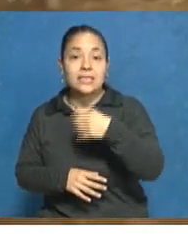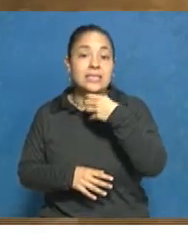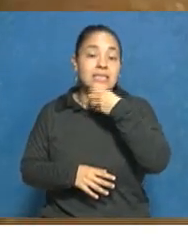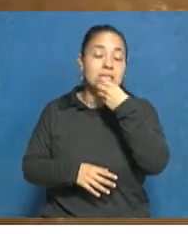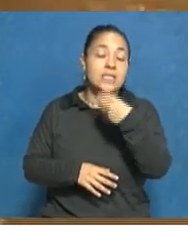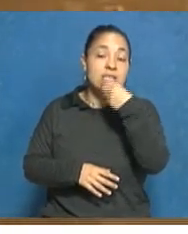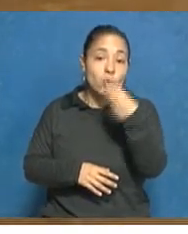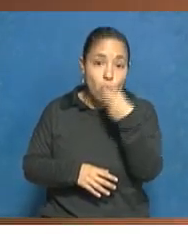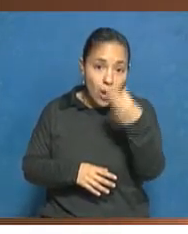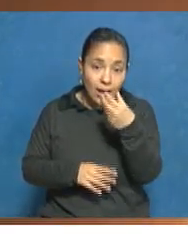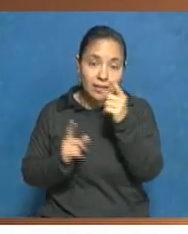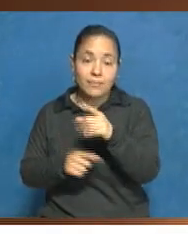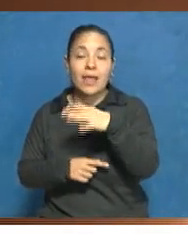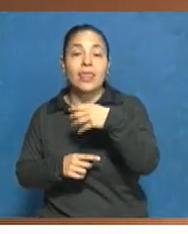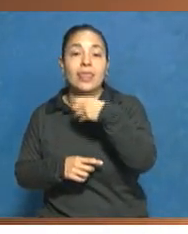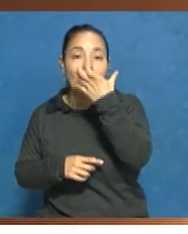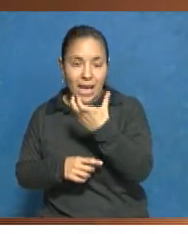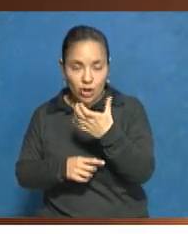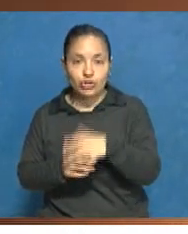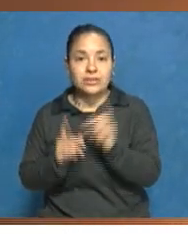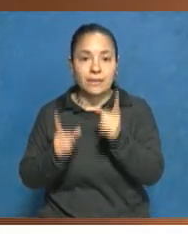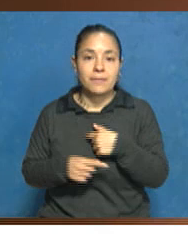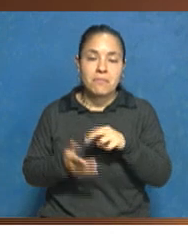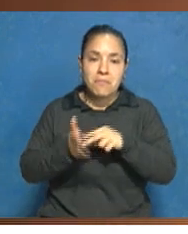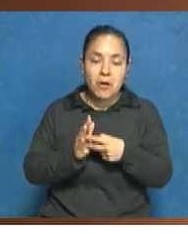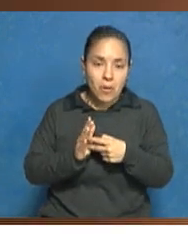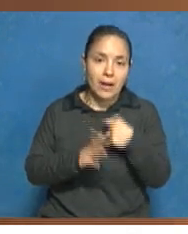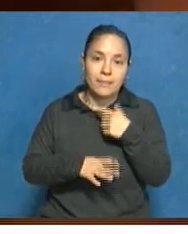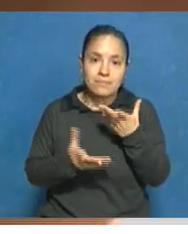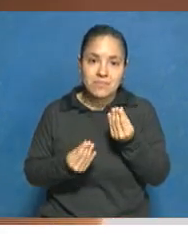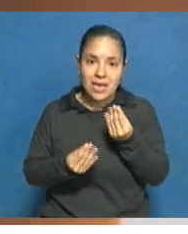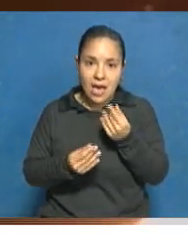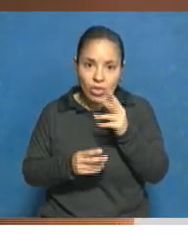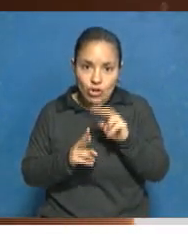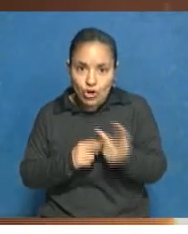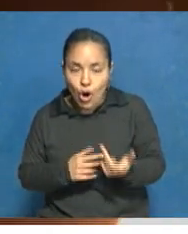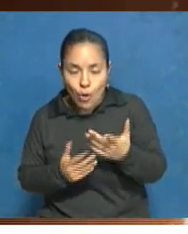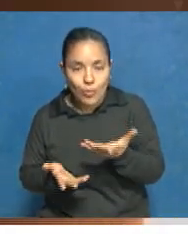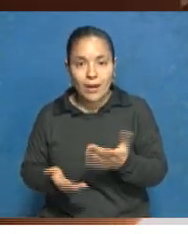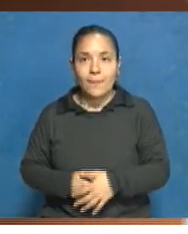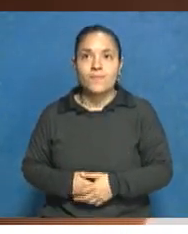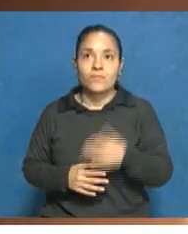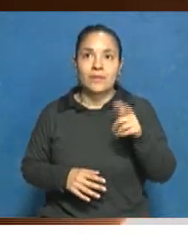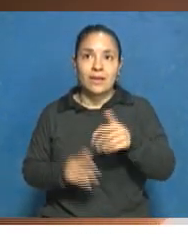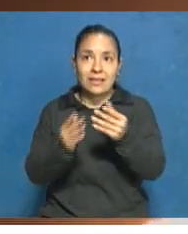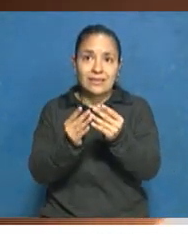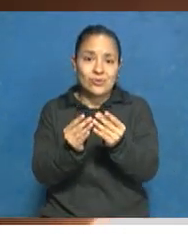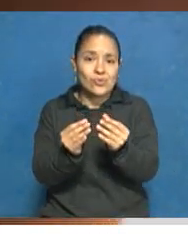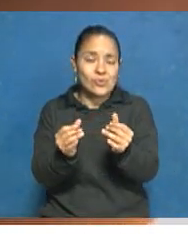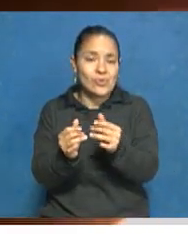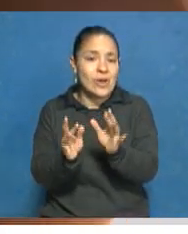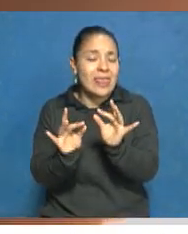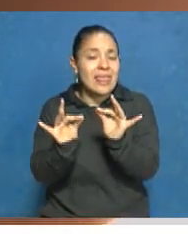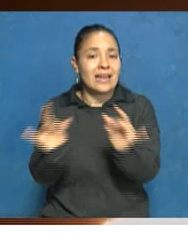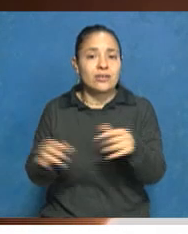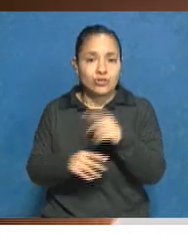daños en damasco temen que la situación empeore en este momento es cuando más delicado está así que bueno nosotros tenemos